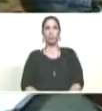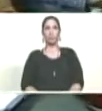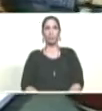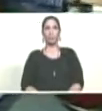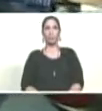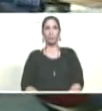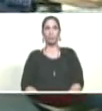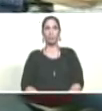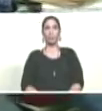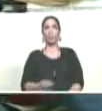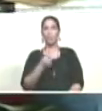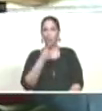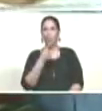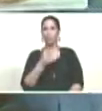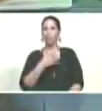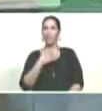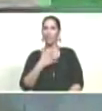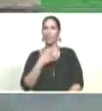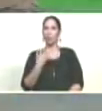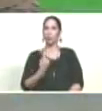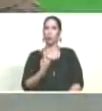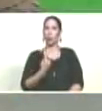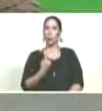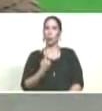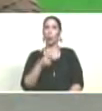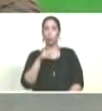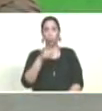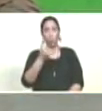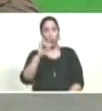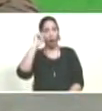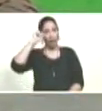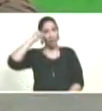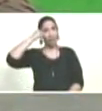vamos a decir solo, aunque no es la palabra. Tú tienes razón.